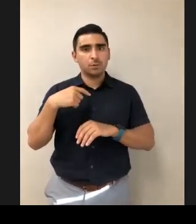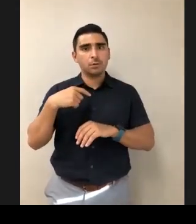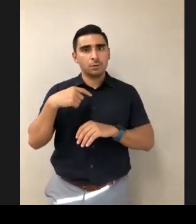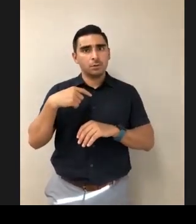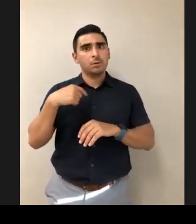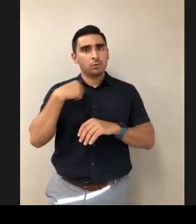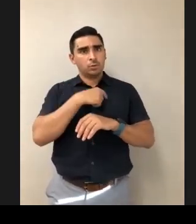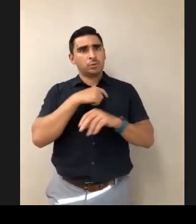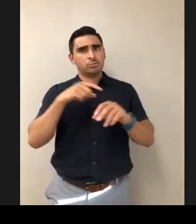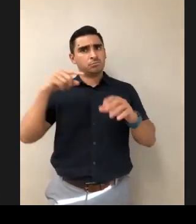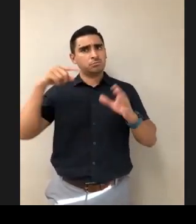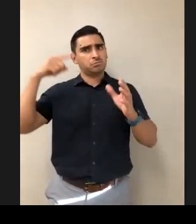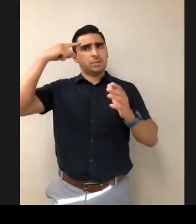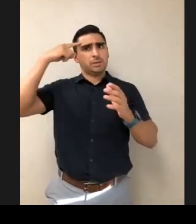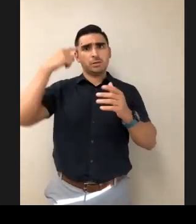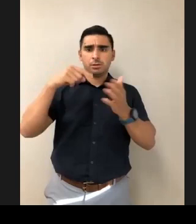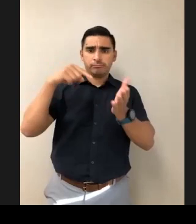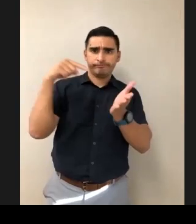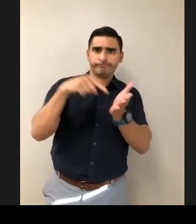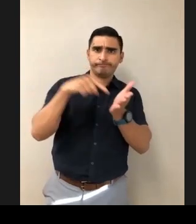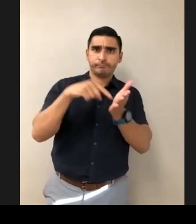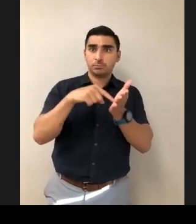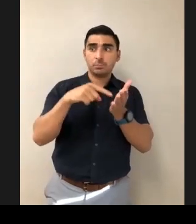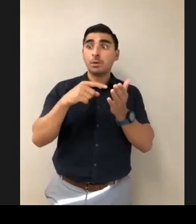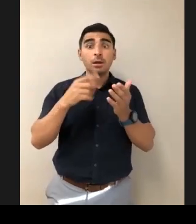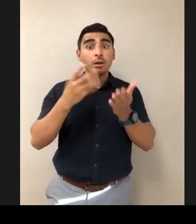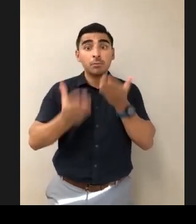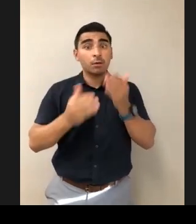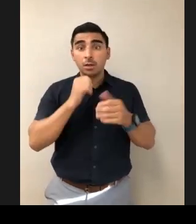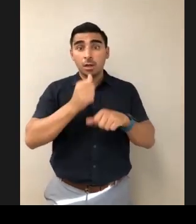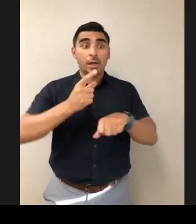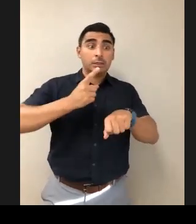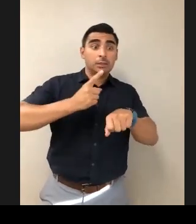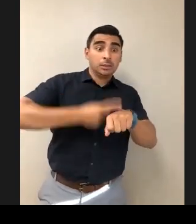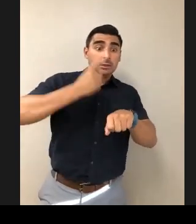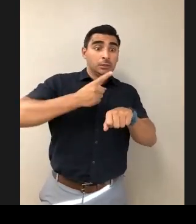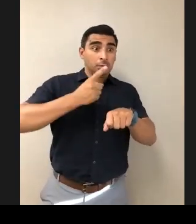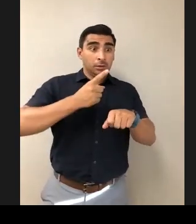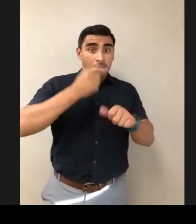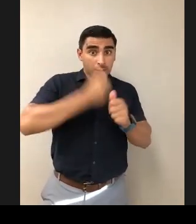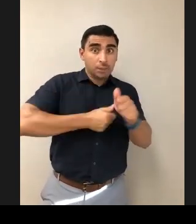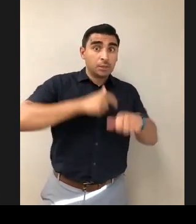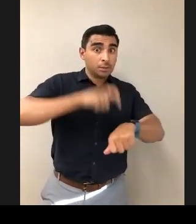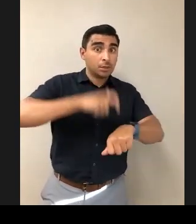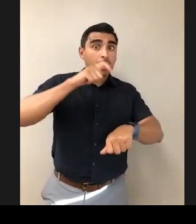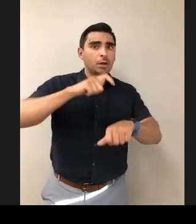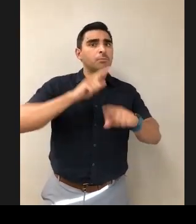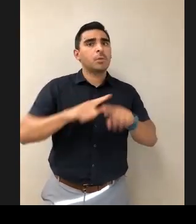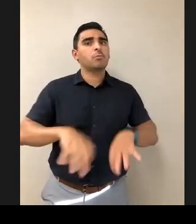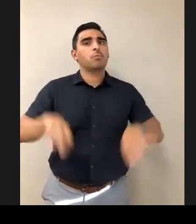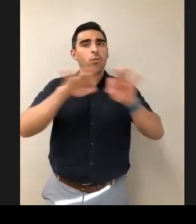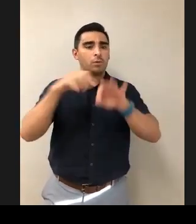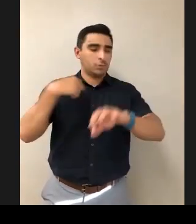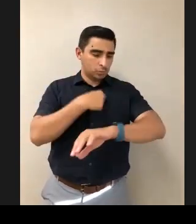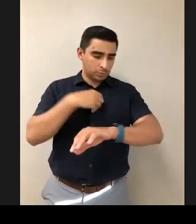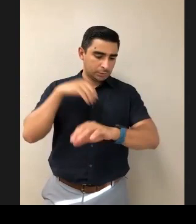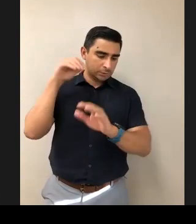solucionarlo. Esa es la importancia de tomar medidas que los hagan